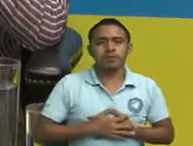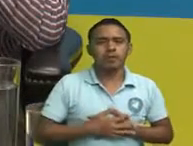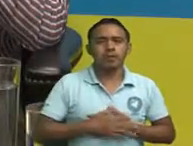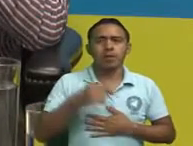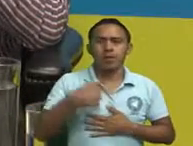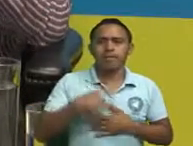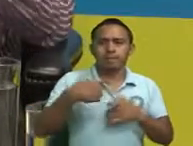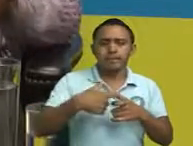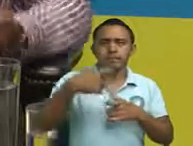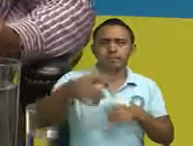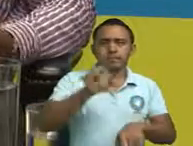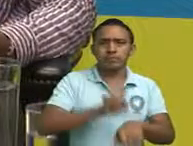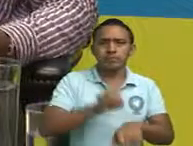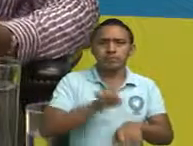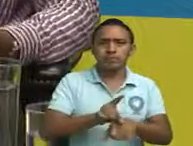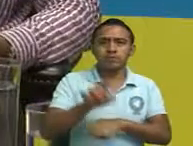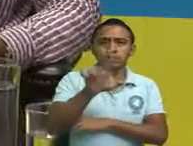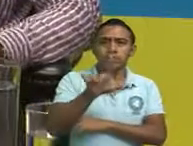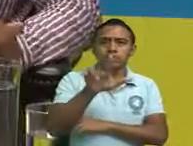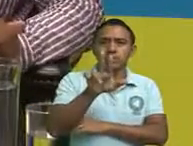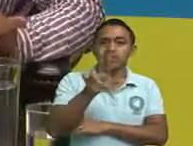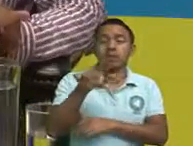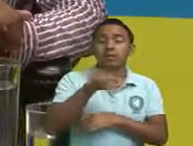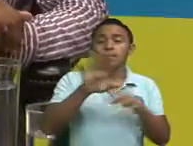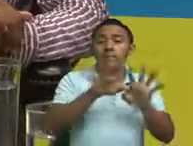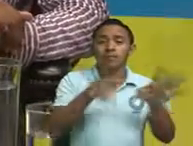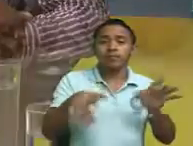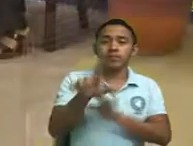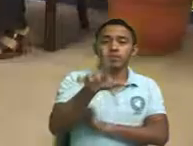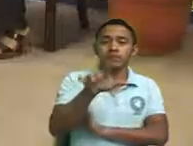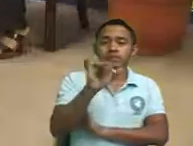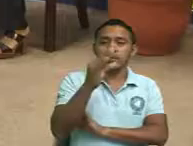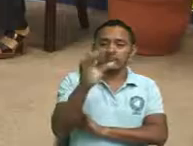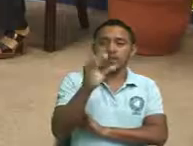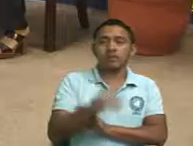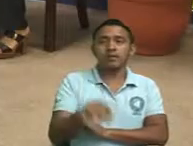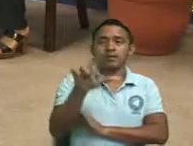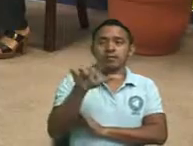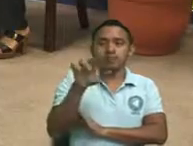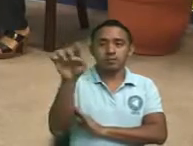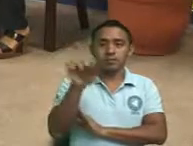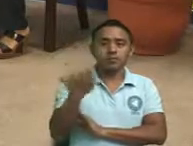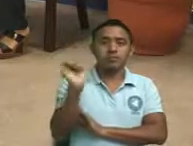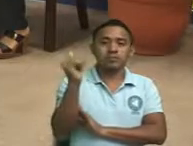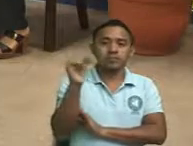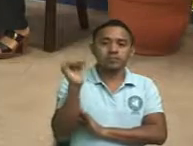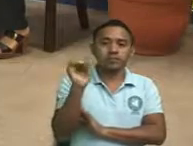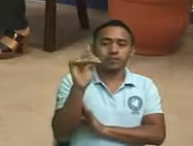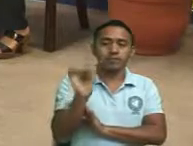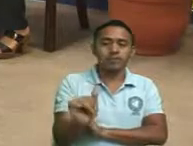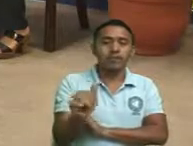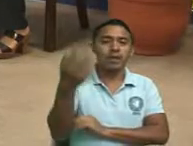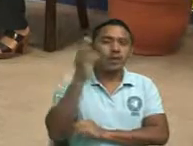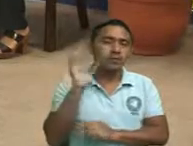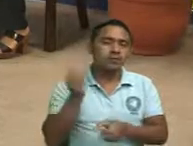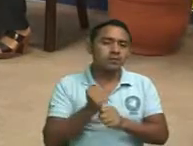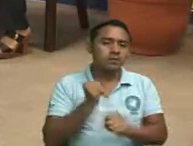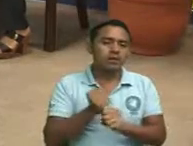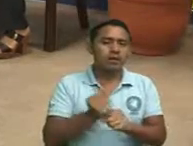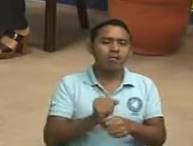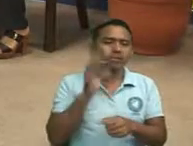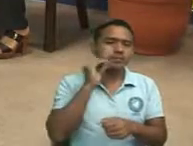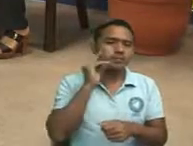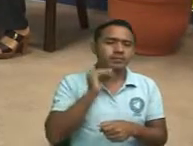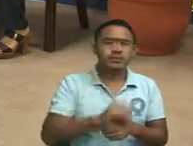hemos invitado a la doctora Luz, perdón, a la licenciada Luz Amanda Velázquez, quien es nutricionista del Hospital